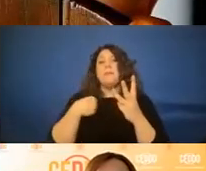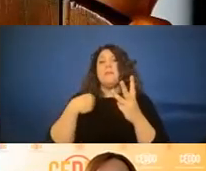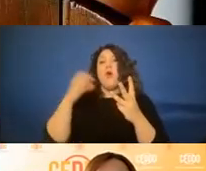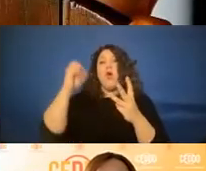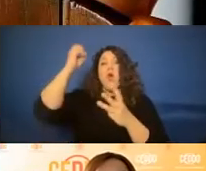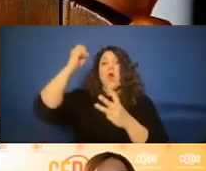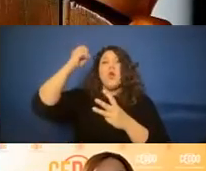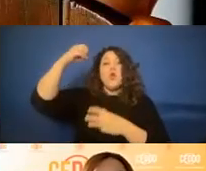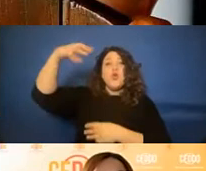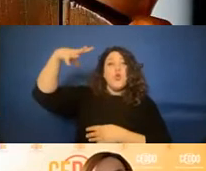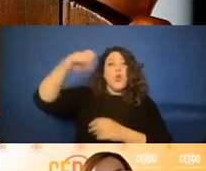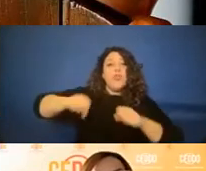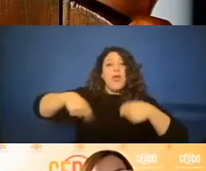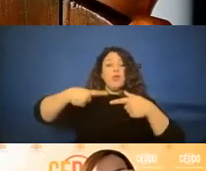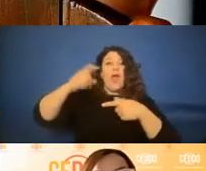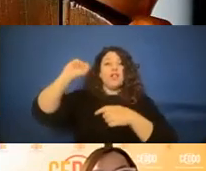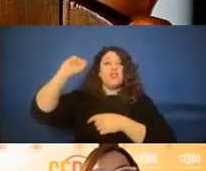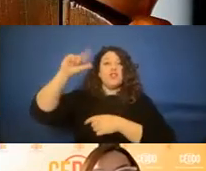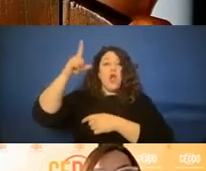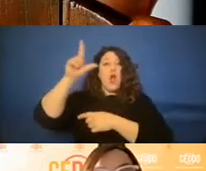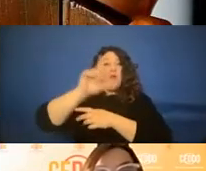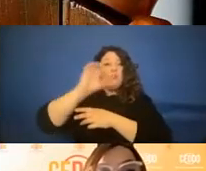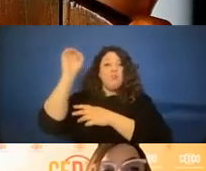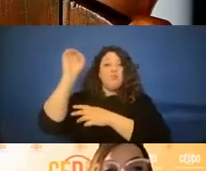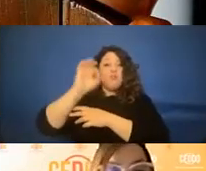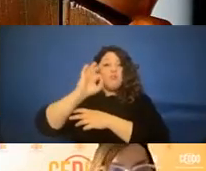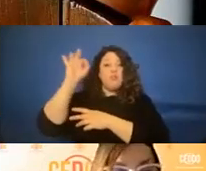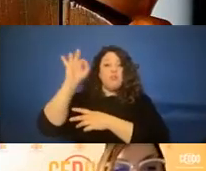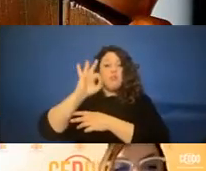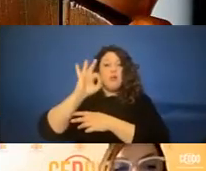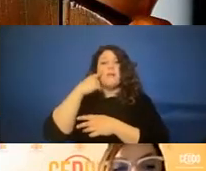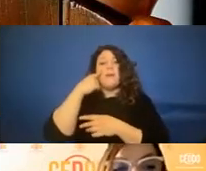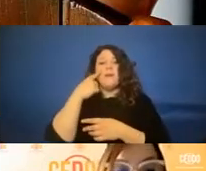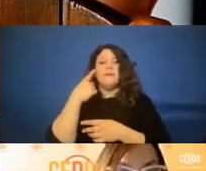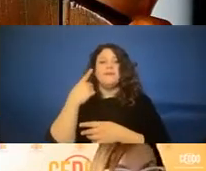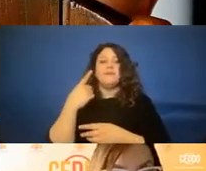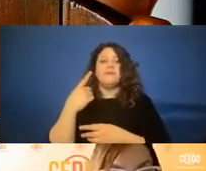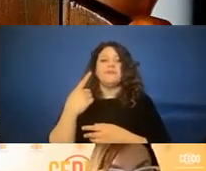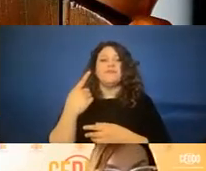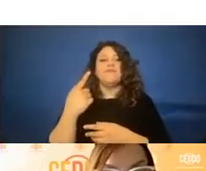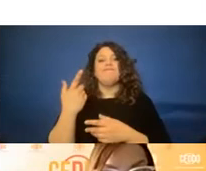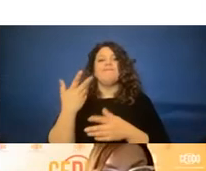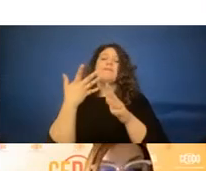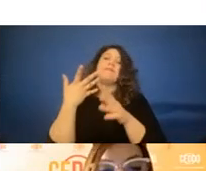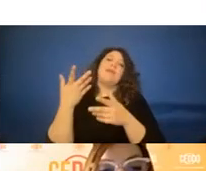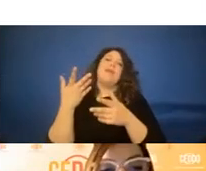el movimiento del sol, el paso del tiempo, que es algo que cuesta muchísimo